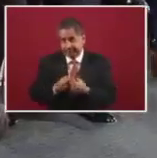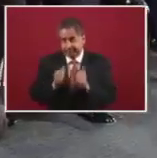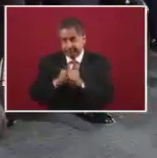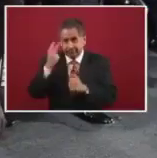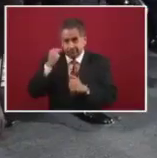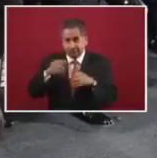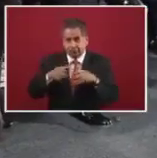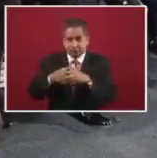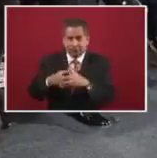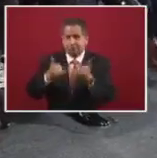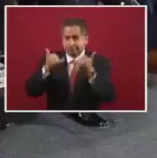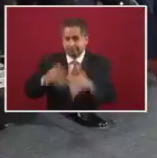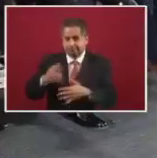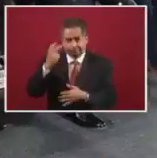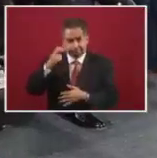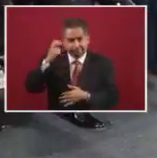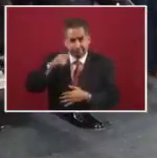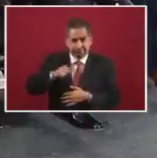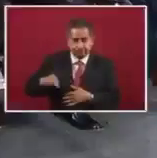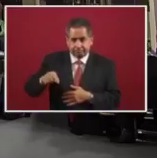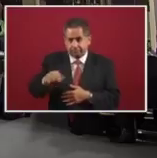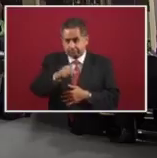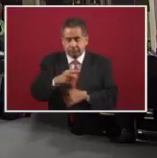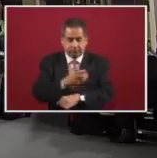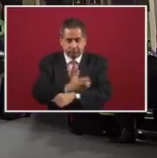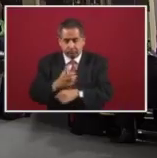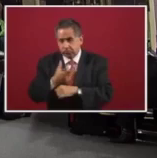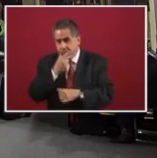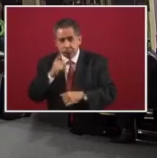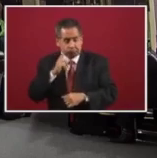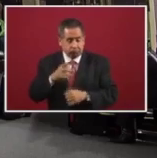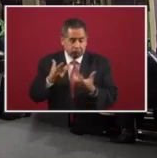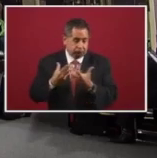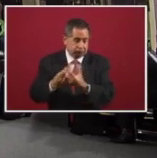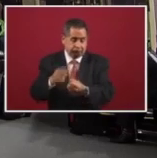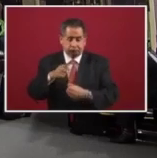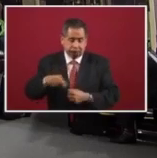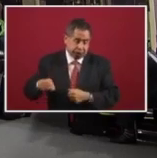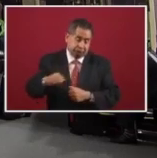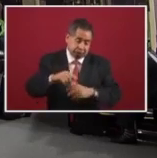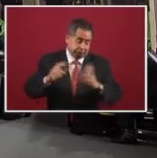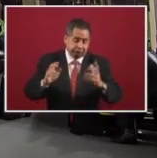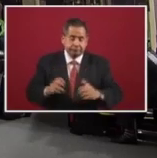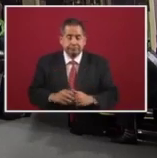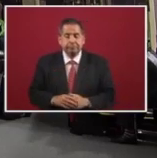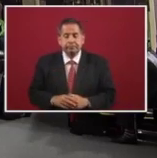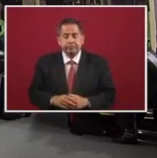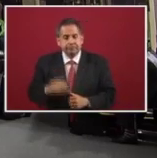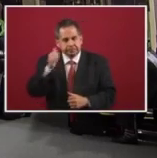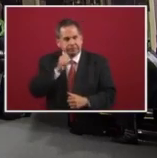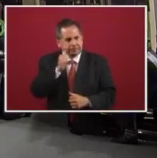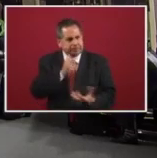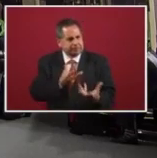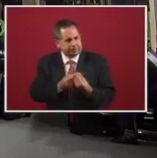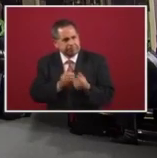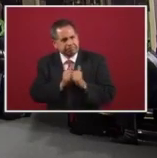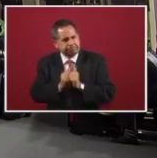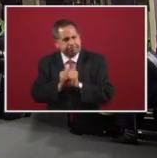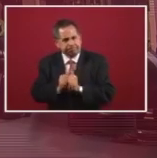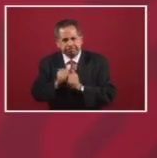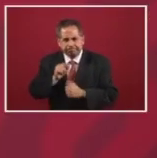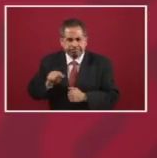giras intensas, compañeros, compañeras de los medios, ¿no? Que siempre